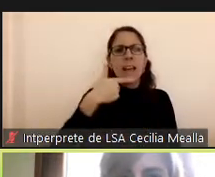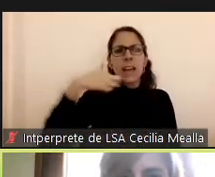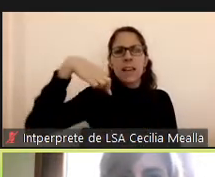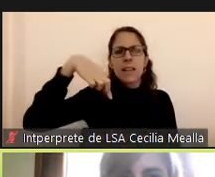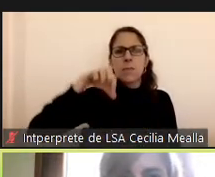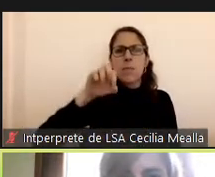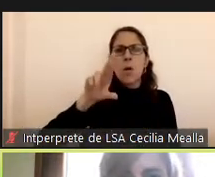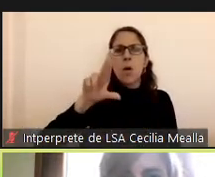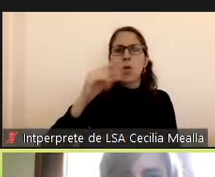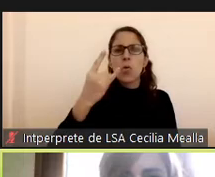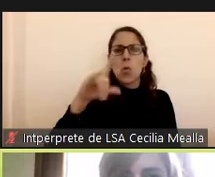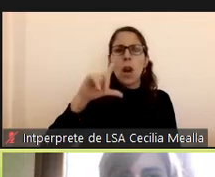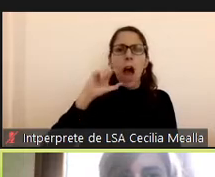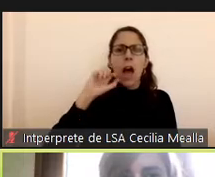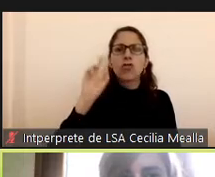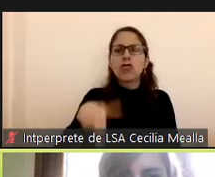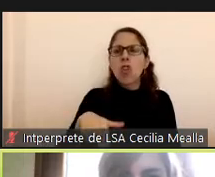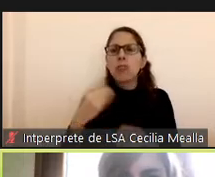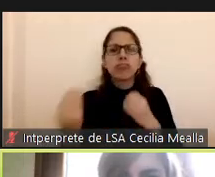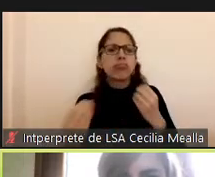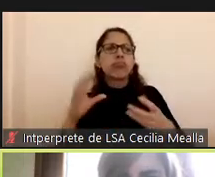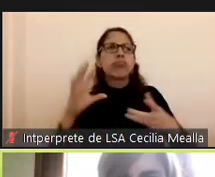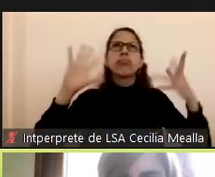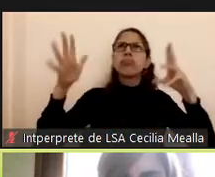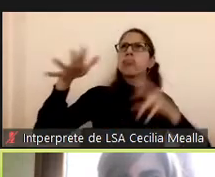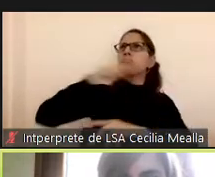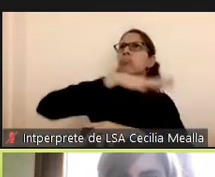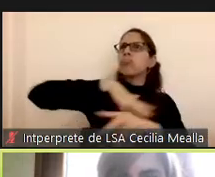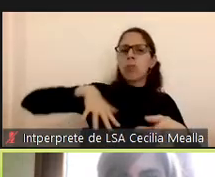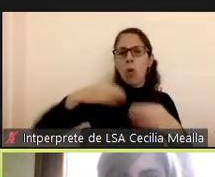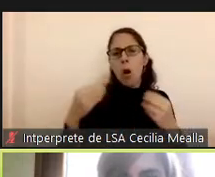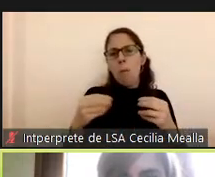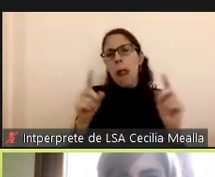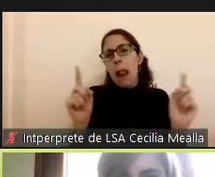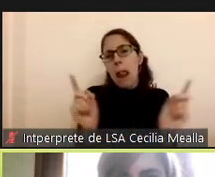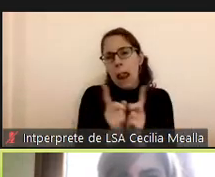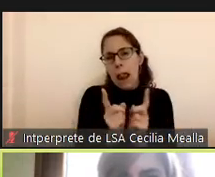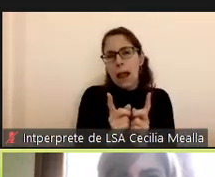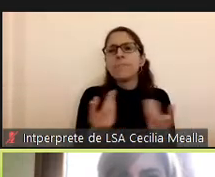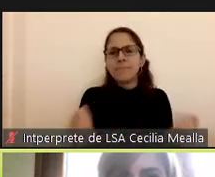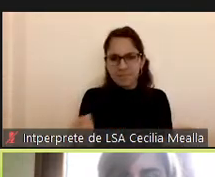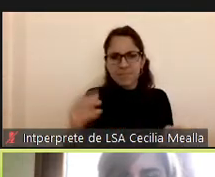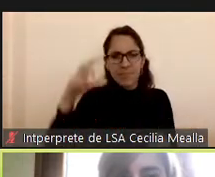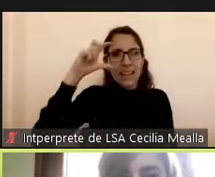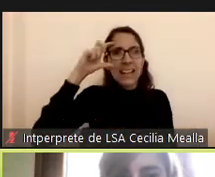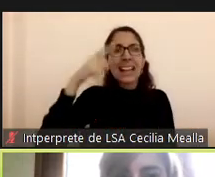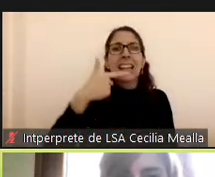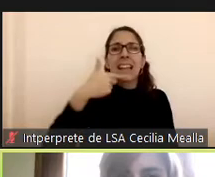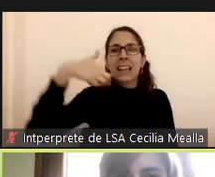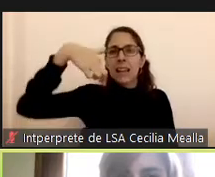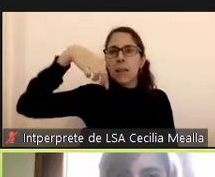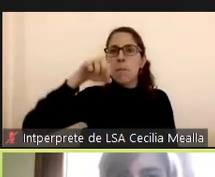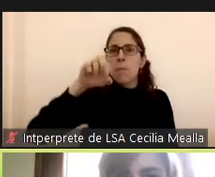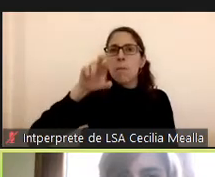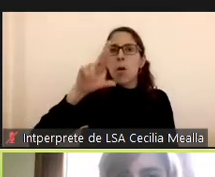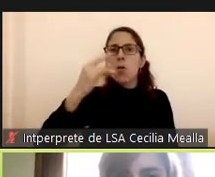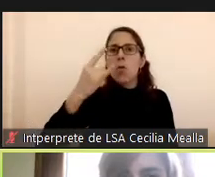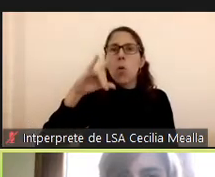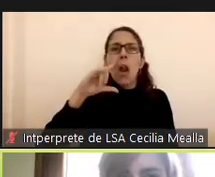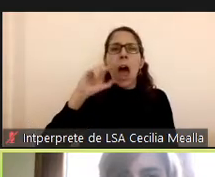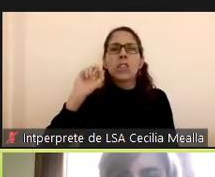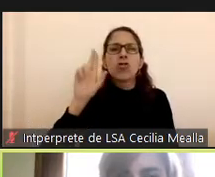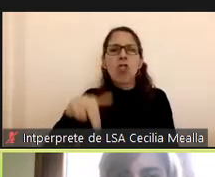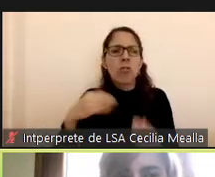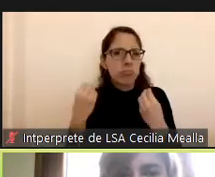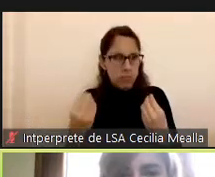medioambientales. Acá, bueno, tienen 3 renglones. El proceso de esporulación, o sea, hay bacterias